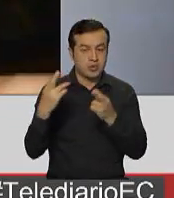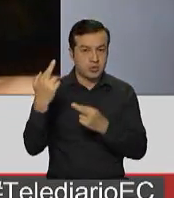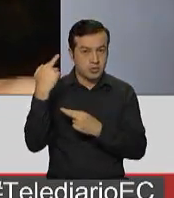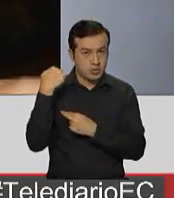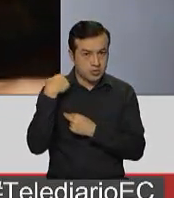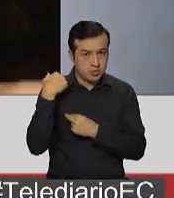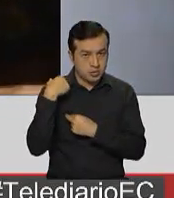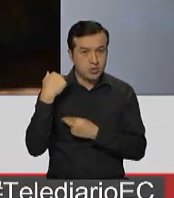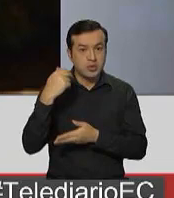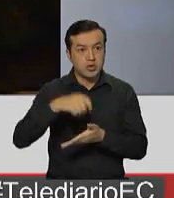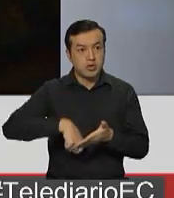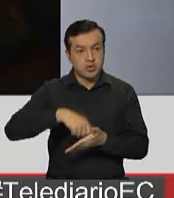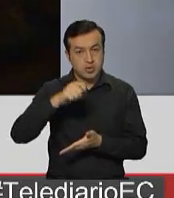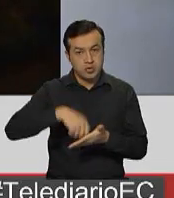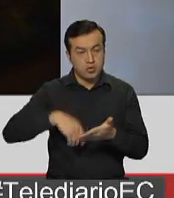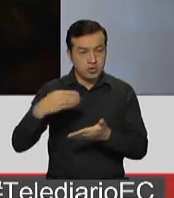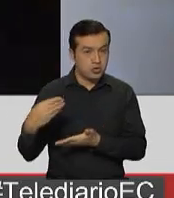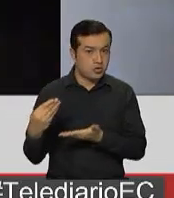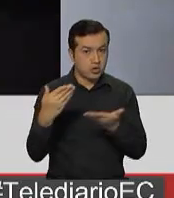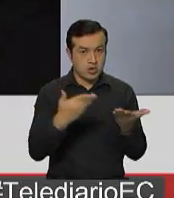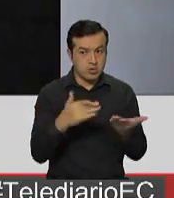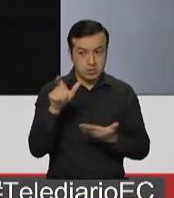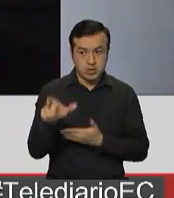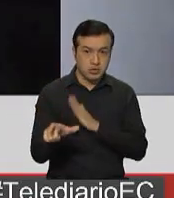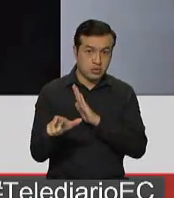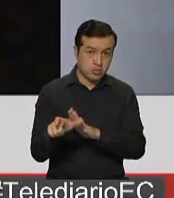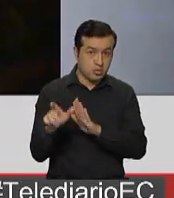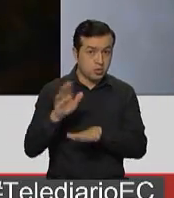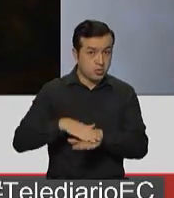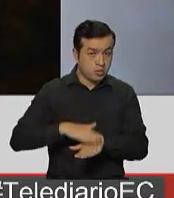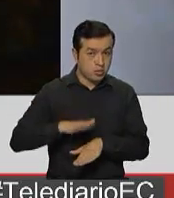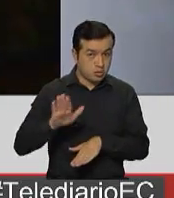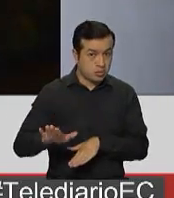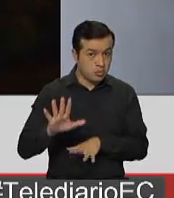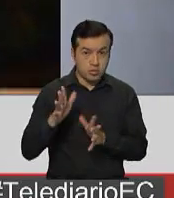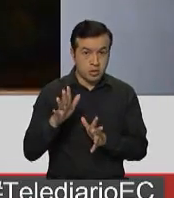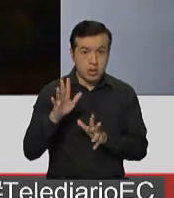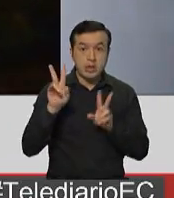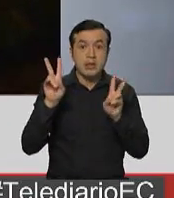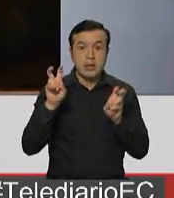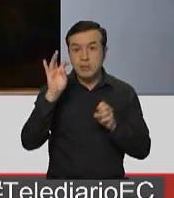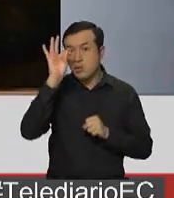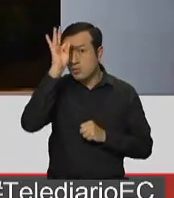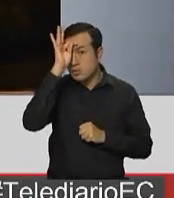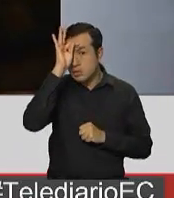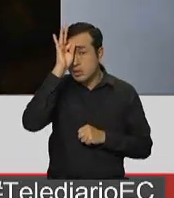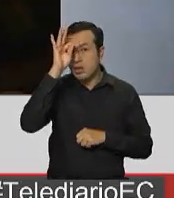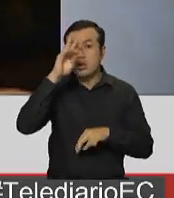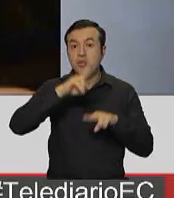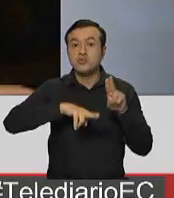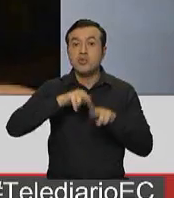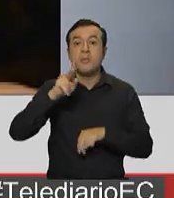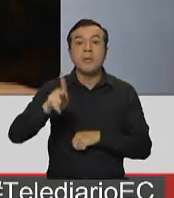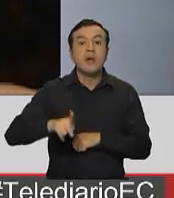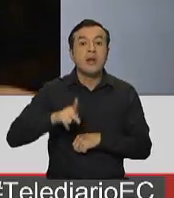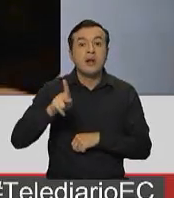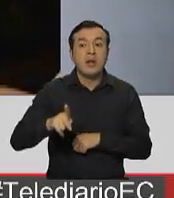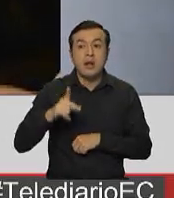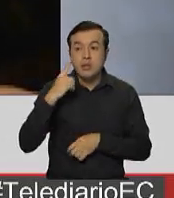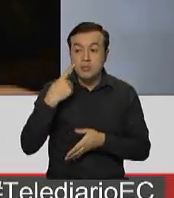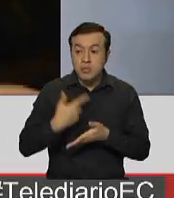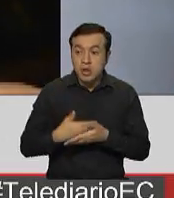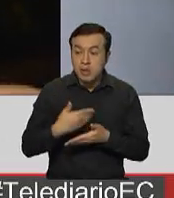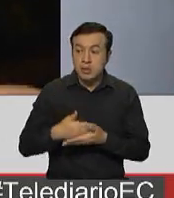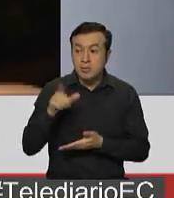de la adjudicación del contrato del Hospital de Pedernales. Por ser miembro de esa comisión se lo ha imputado. No hay ningún otro elemento que